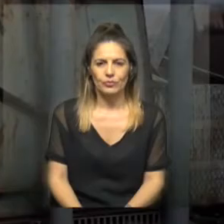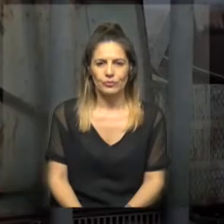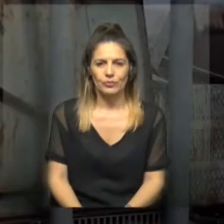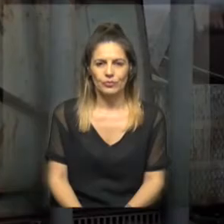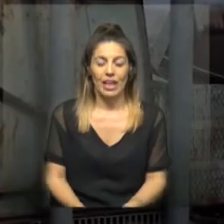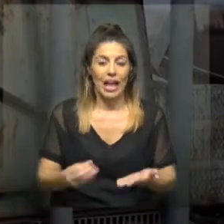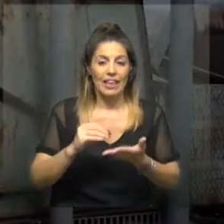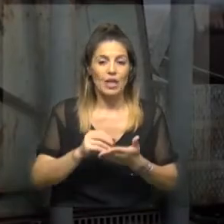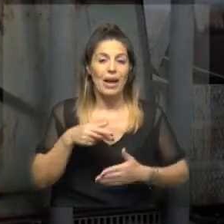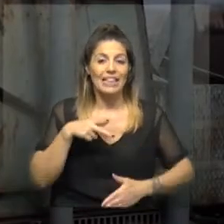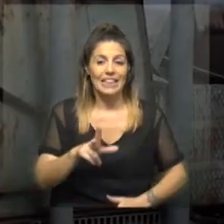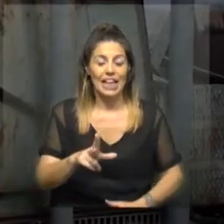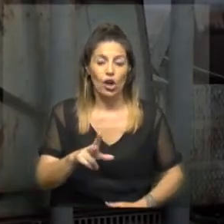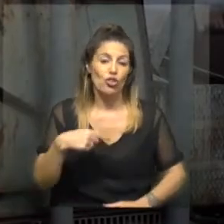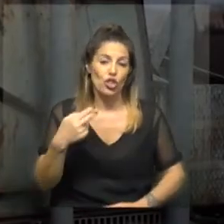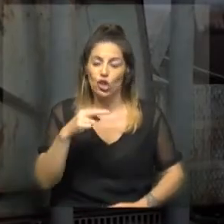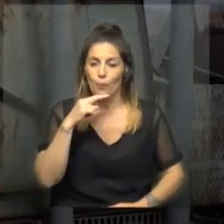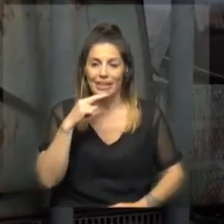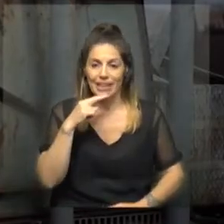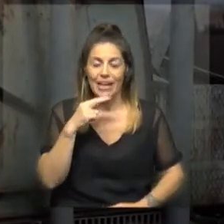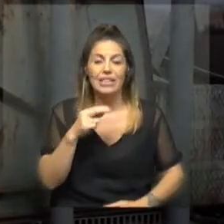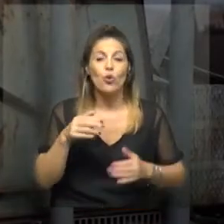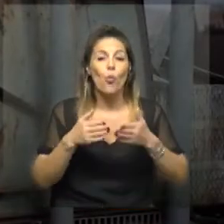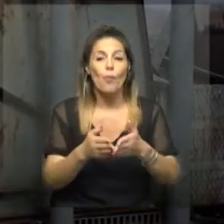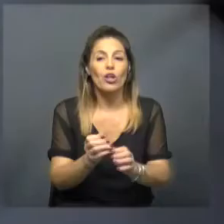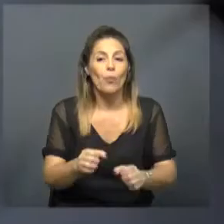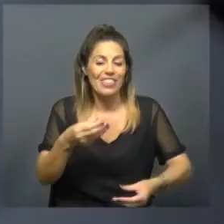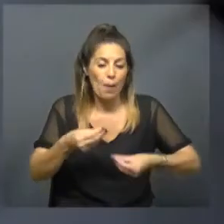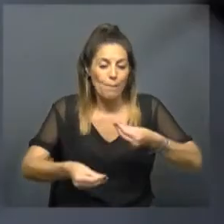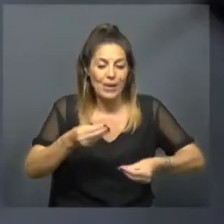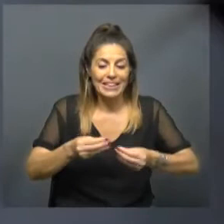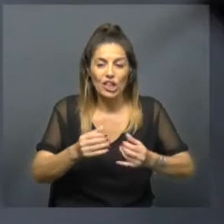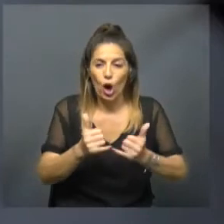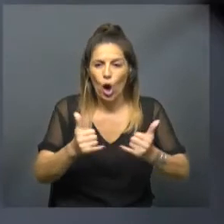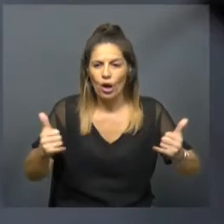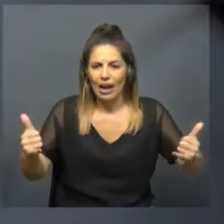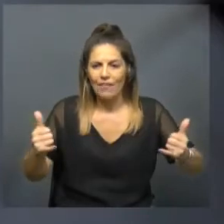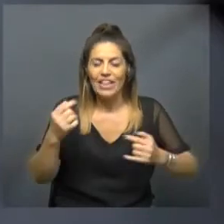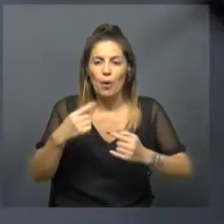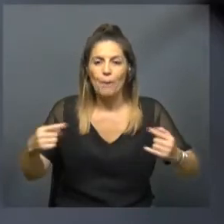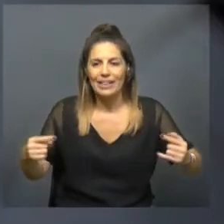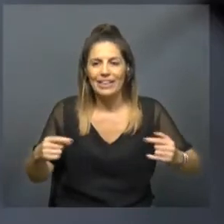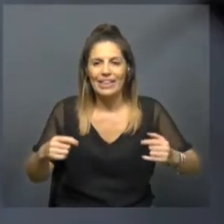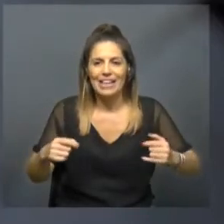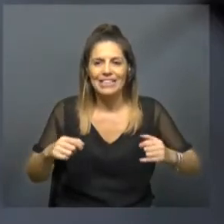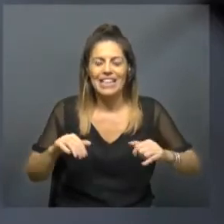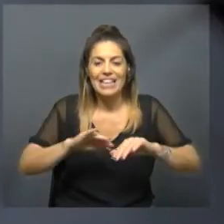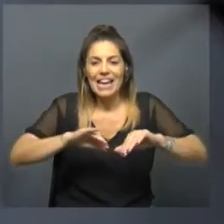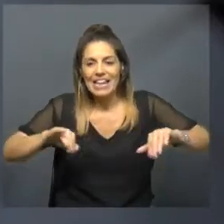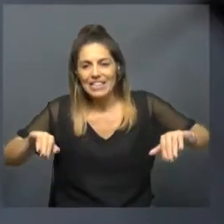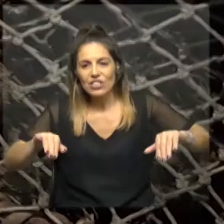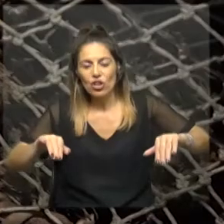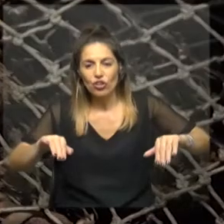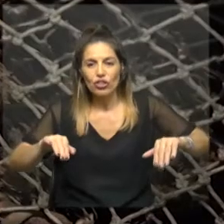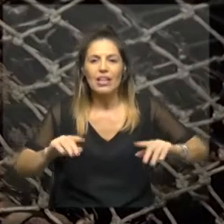Además del hierro y otros metales, un barco varado puede tener plásticos, cables, materiales de aislación tradicionales en buques de